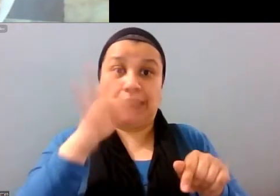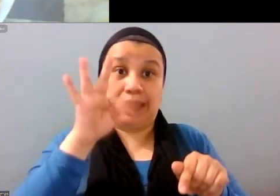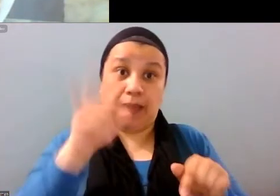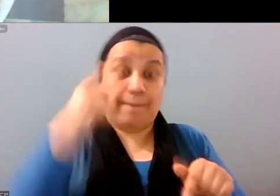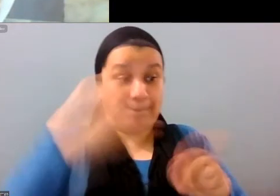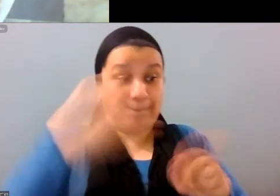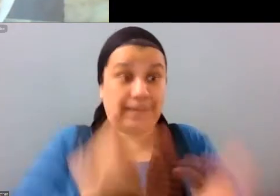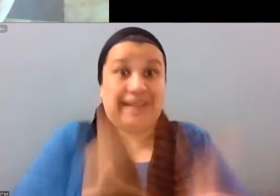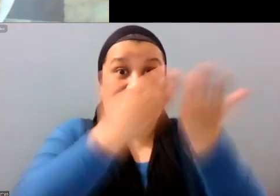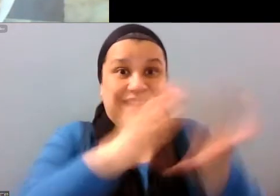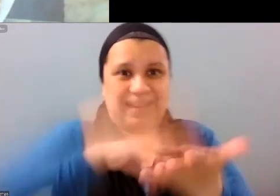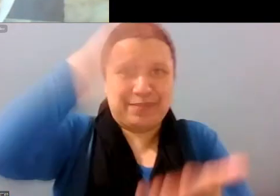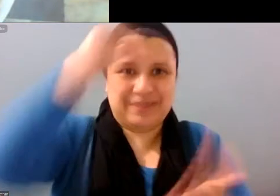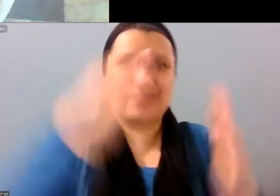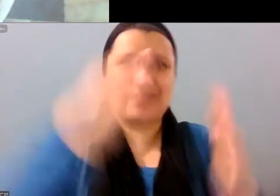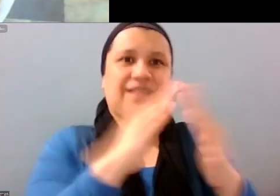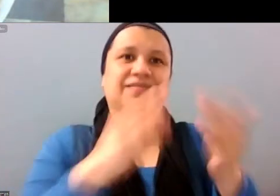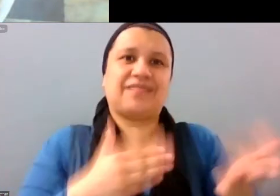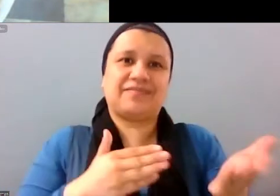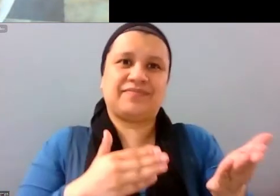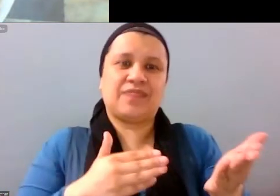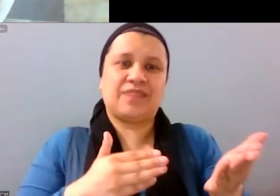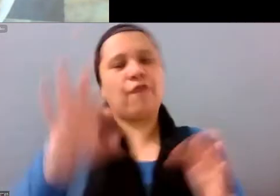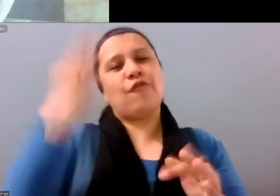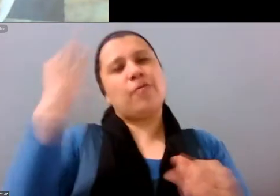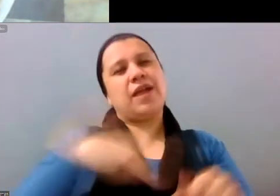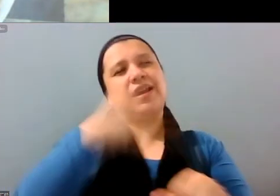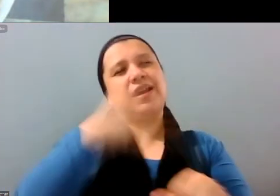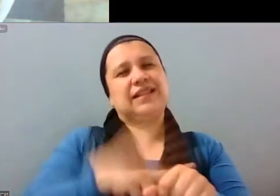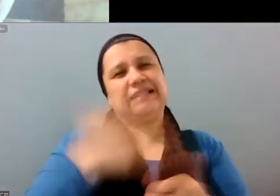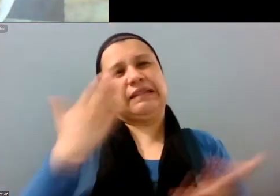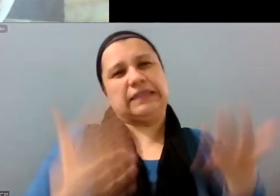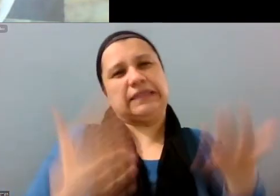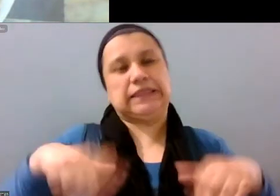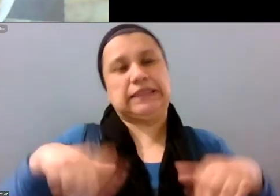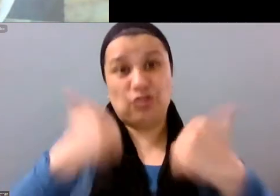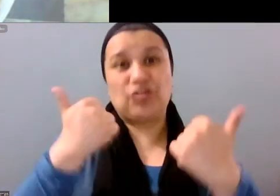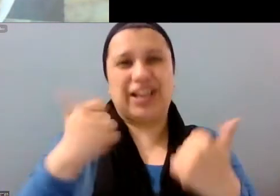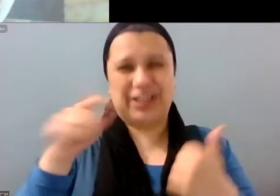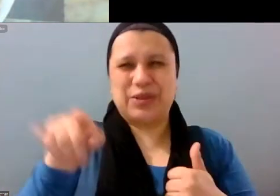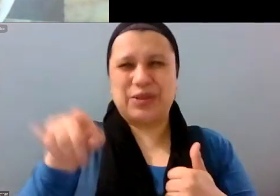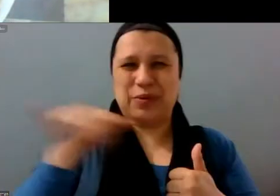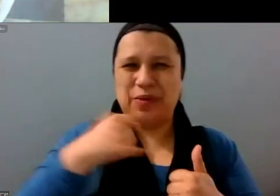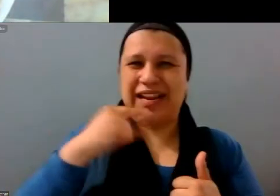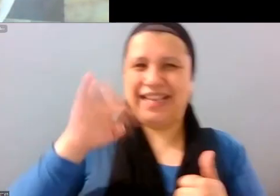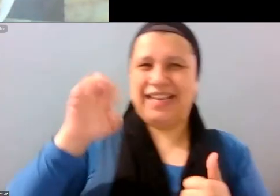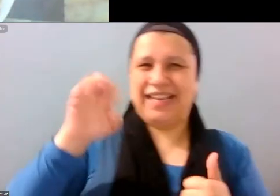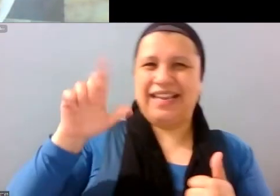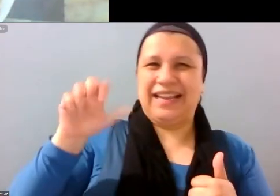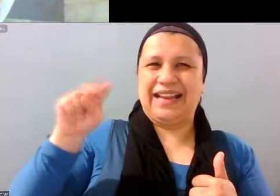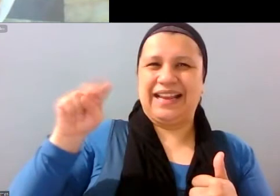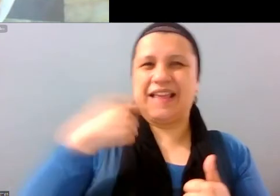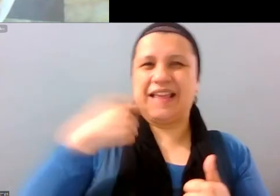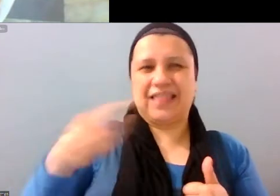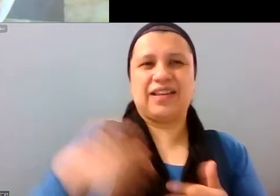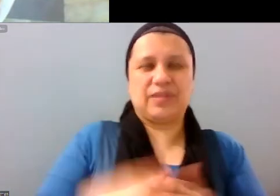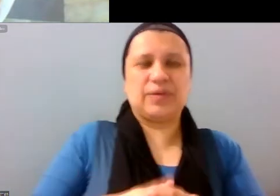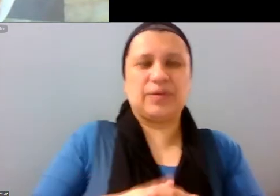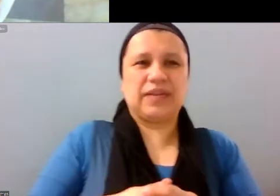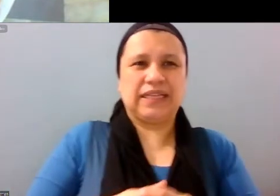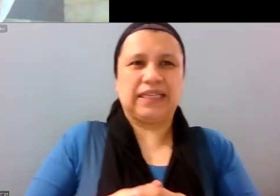y hacerlo de una manera natural aunque haya sido un reto como doña Eliana bien nos lo está contando en términos del proceso de